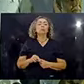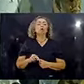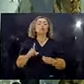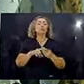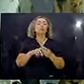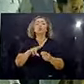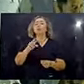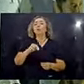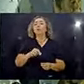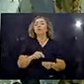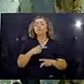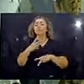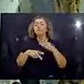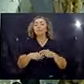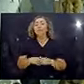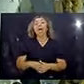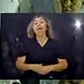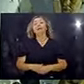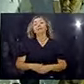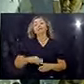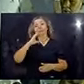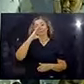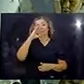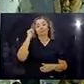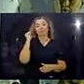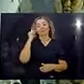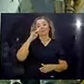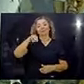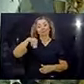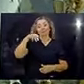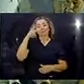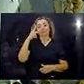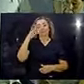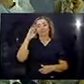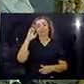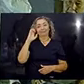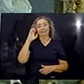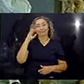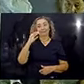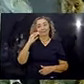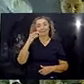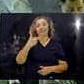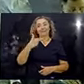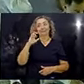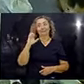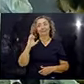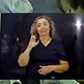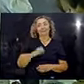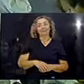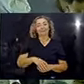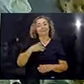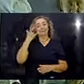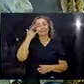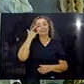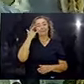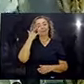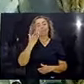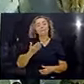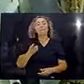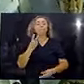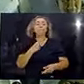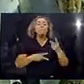Campeche entonces estábamos siguiendo la ruta y dije Vamos a Campeche